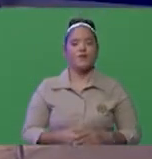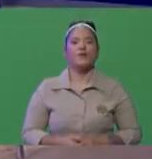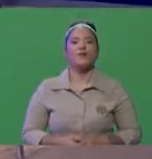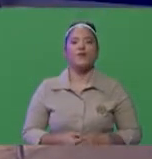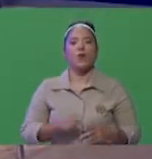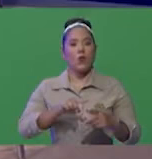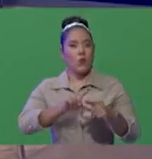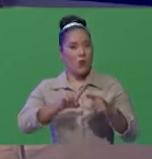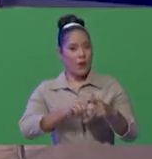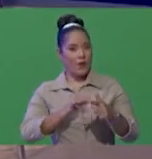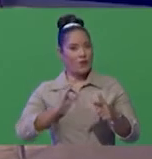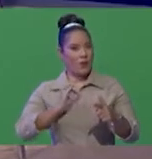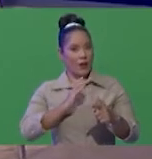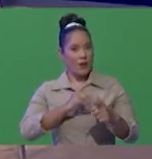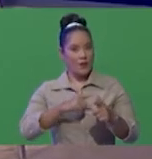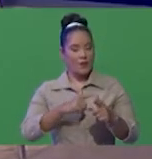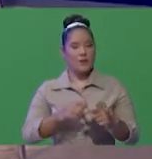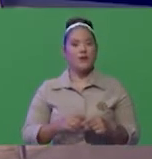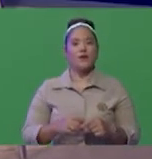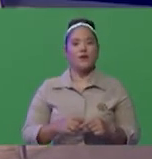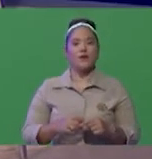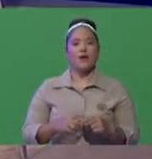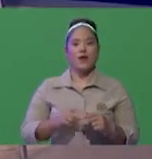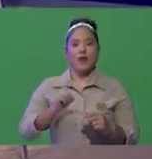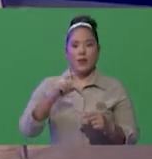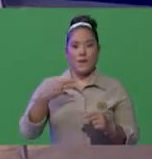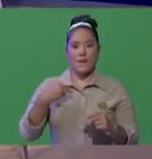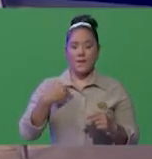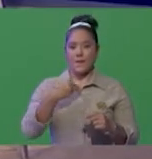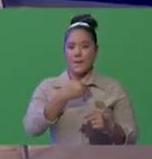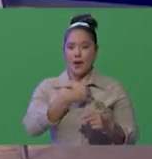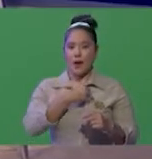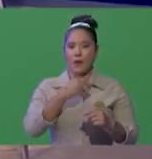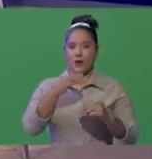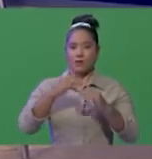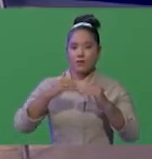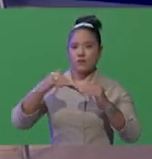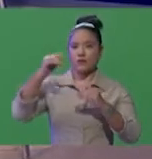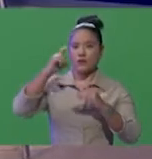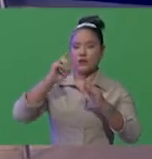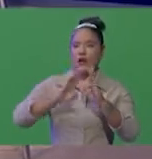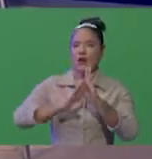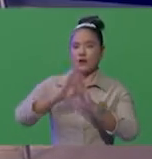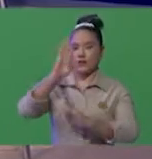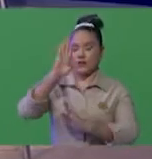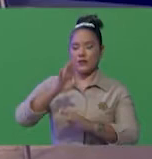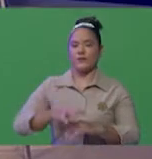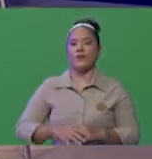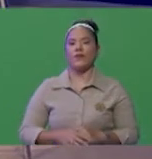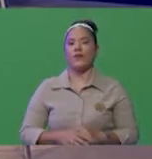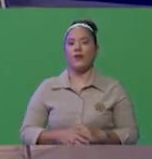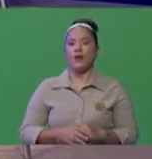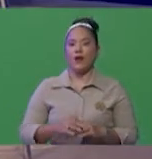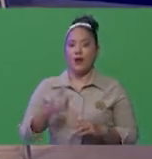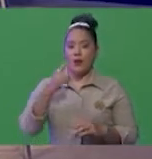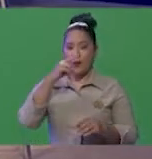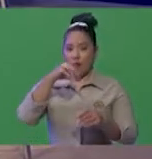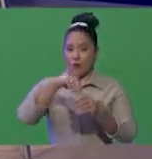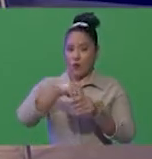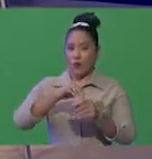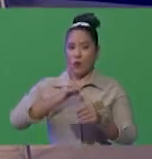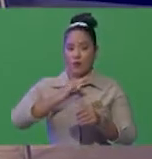las cooperativas, empiezan tal vez con un descuento mayor porque uh-huh. tenemos que crecer. Las cooperativas es de todo, claro. Los